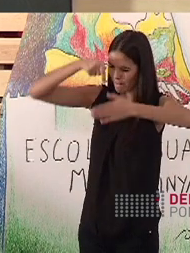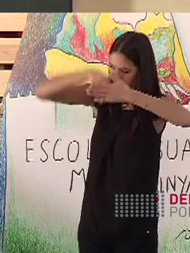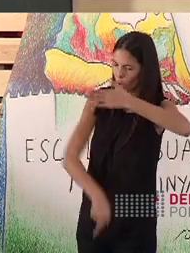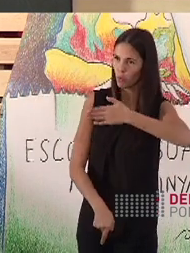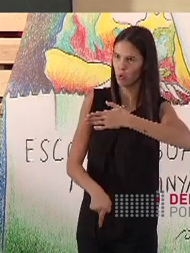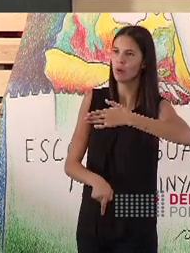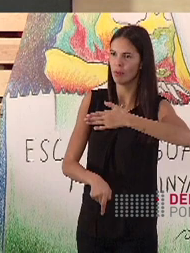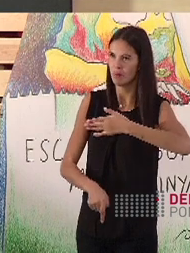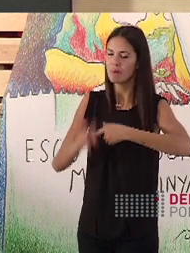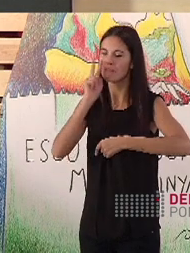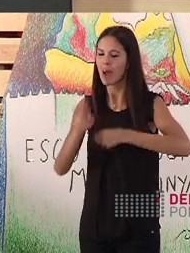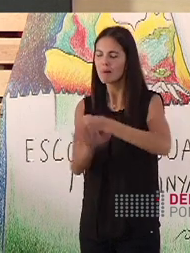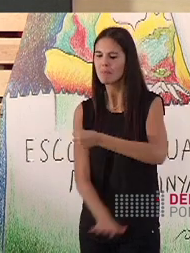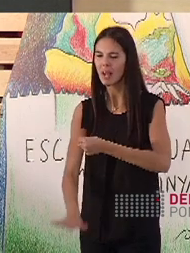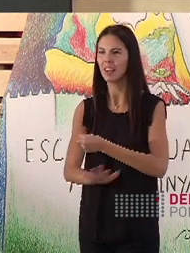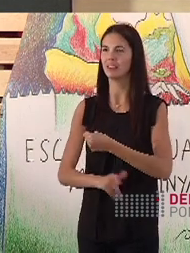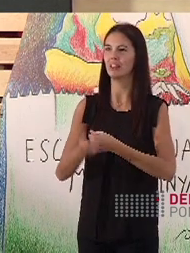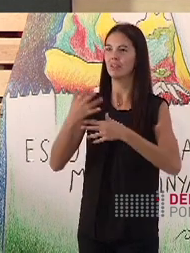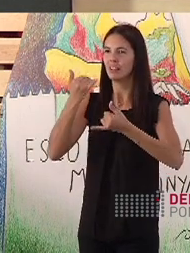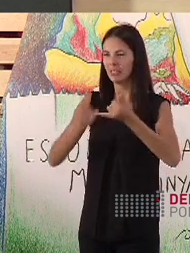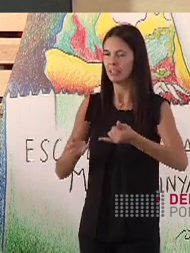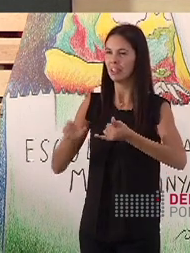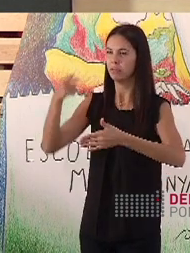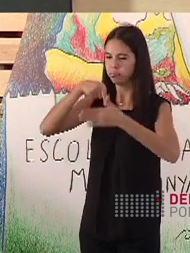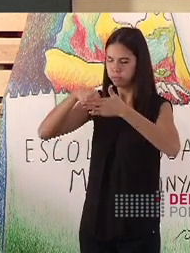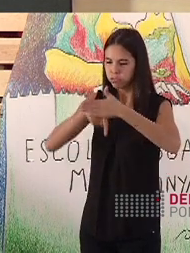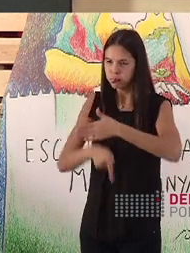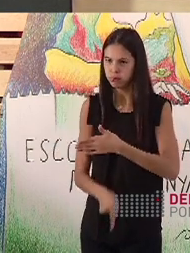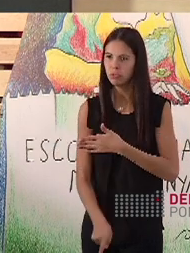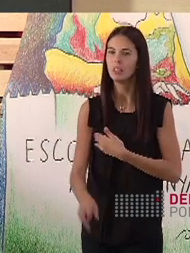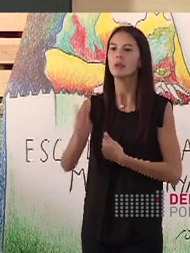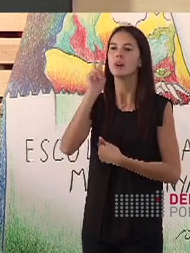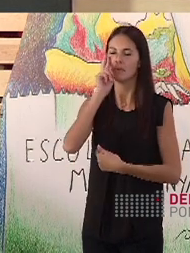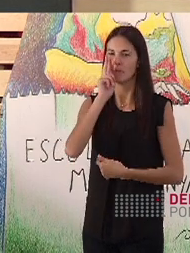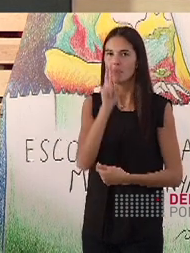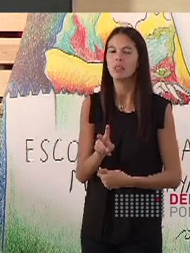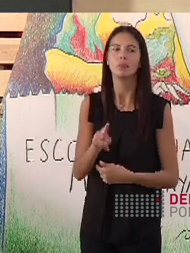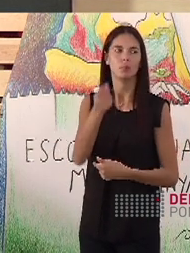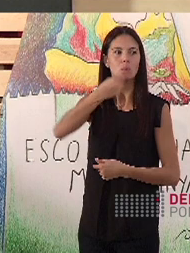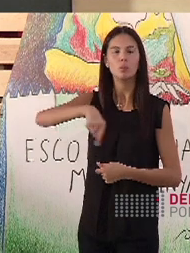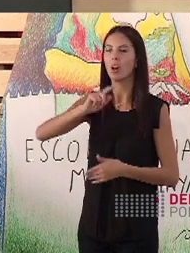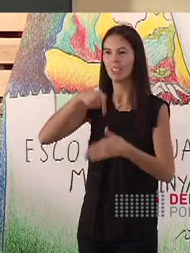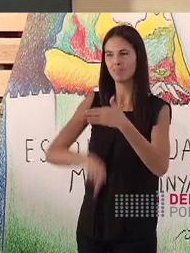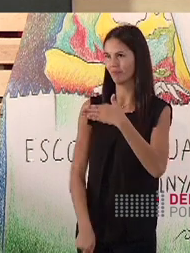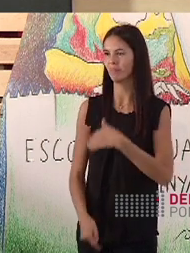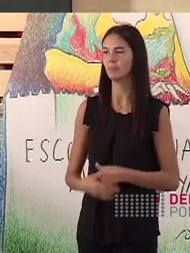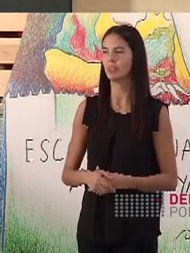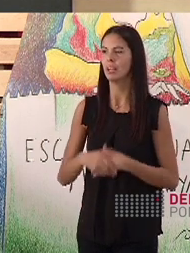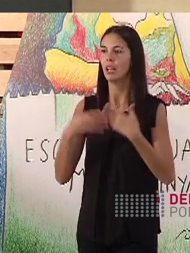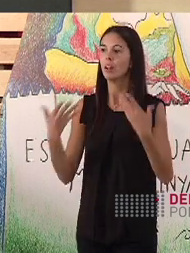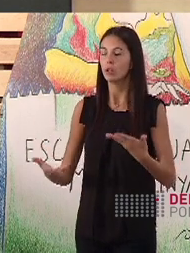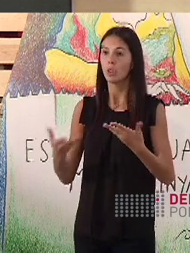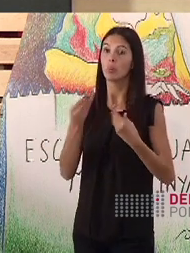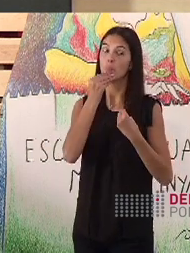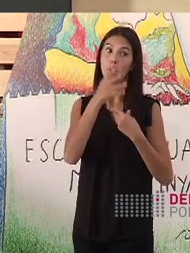y, bueno, pues bucear ahí y poneros a fondo, ¿no? Entonces, en ese